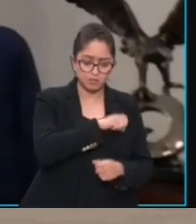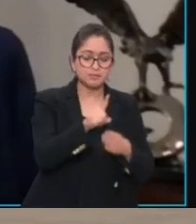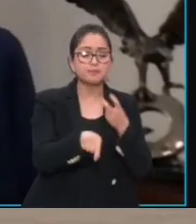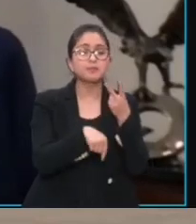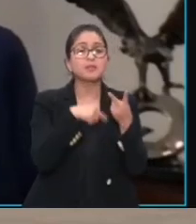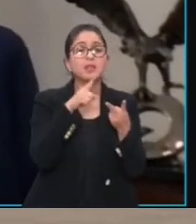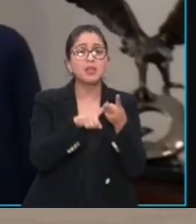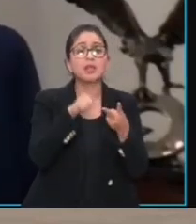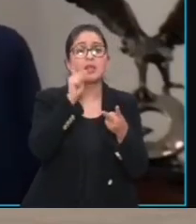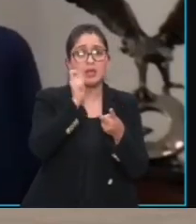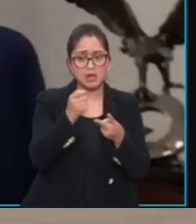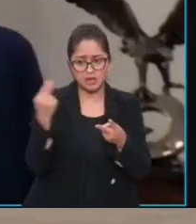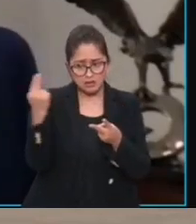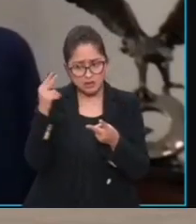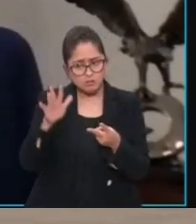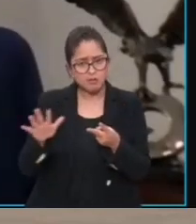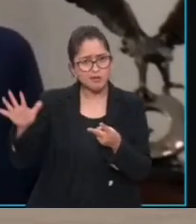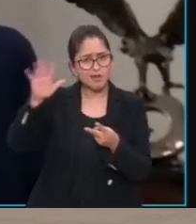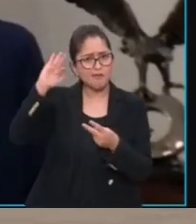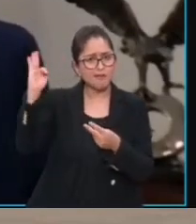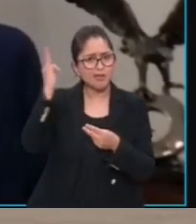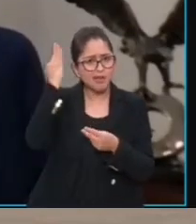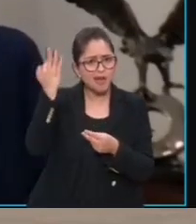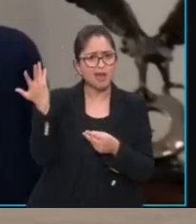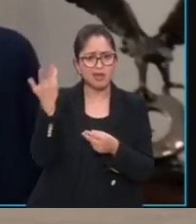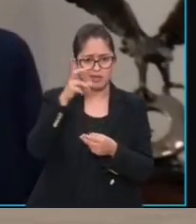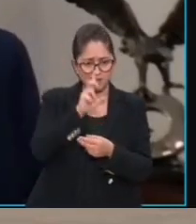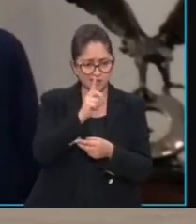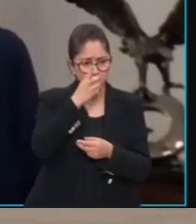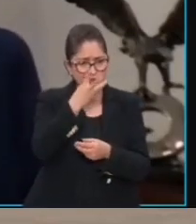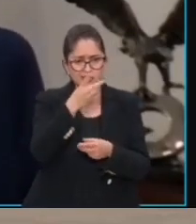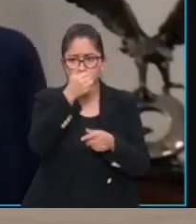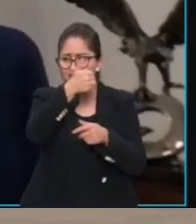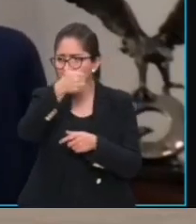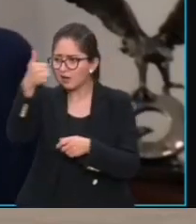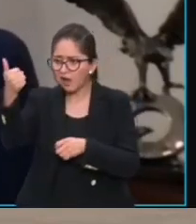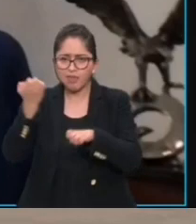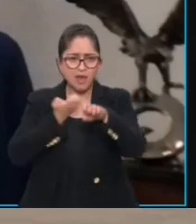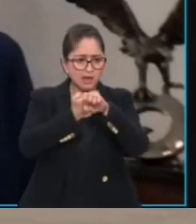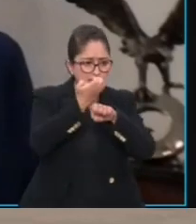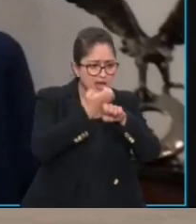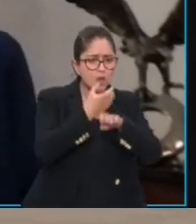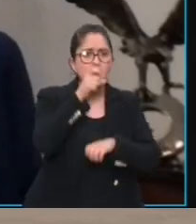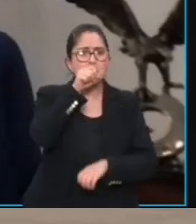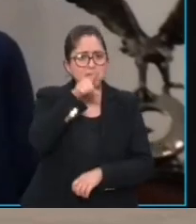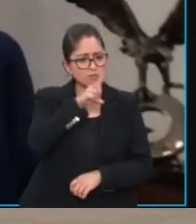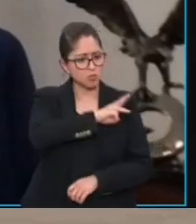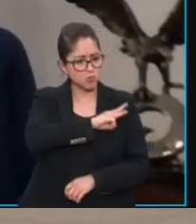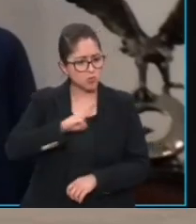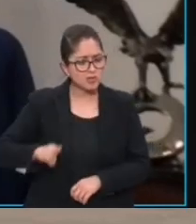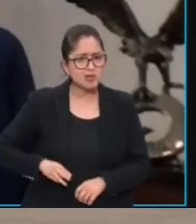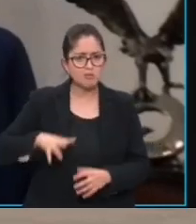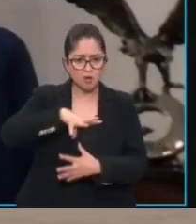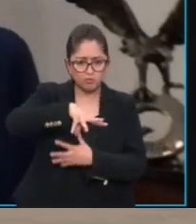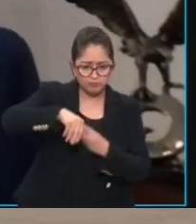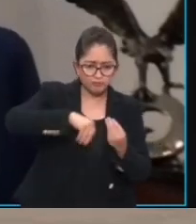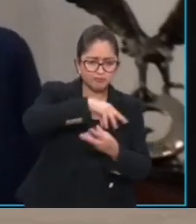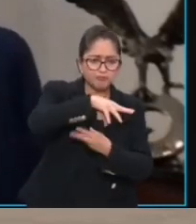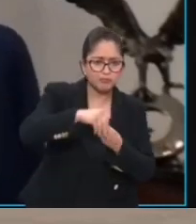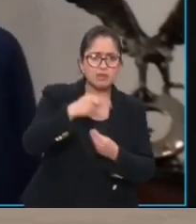en el federalismo para que con ramo 33 y con lo que aportan los estados y también los municipios en la rama de salud local se pueda